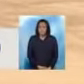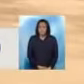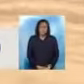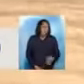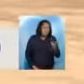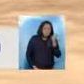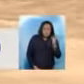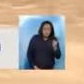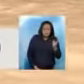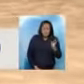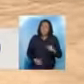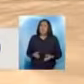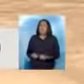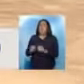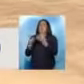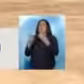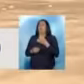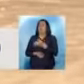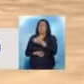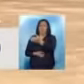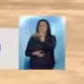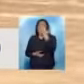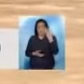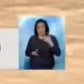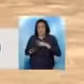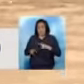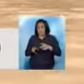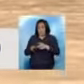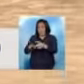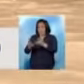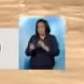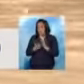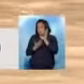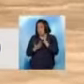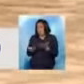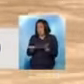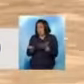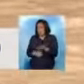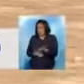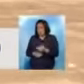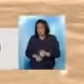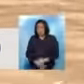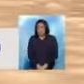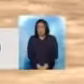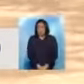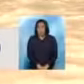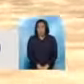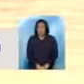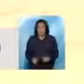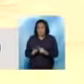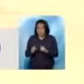¿Cómo? ¿A cuántas ¿Perdón? Cuadras de lo que era el cauce del río Piura te encuentras?